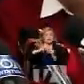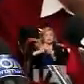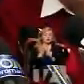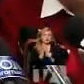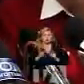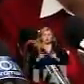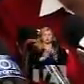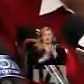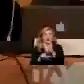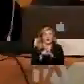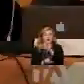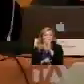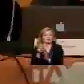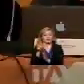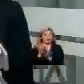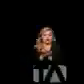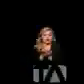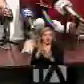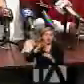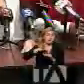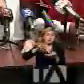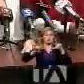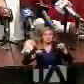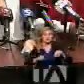crecimiento económico y votarlo.